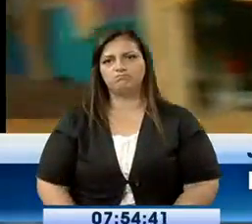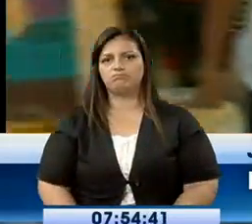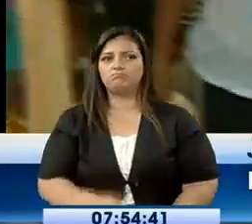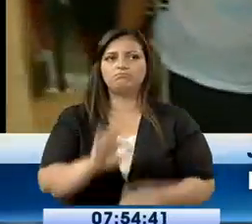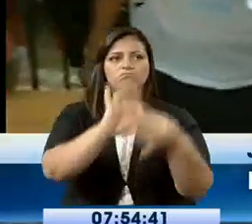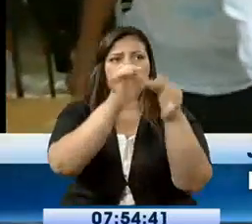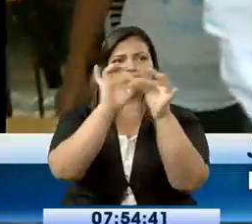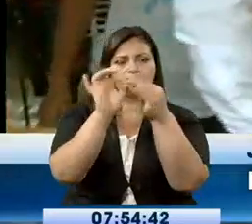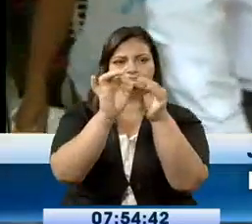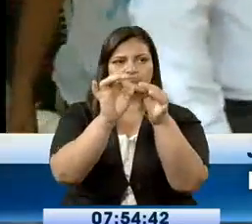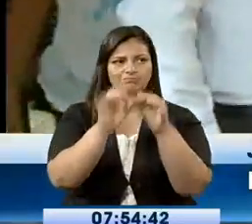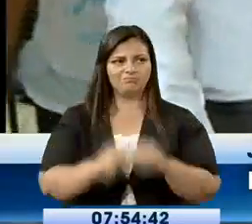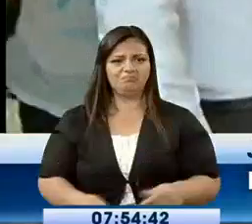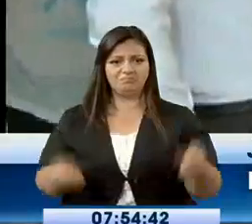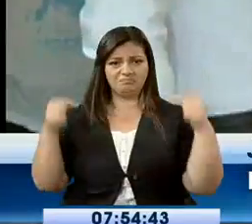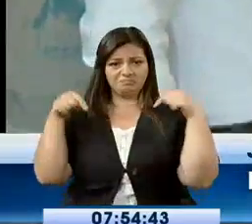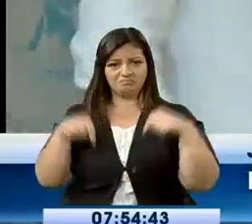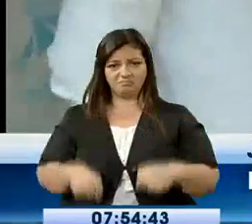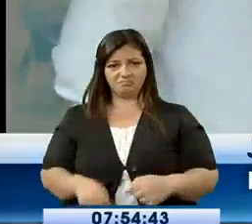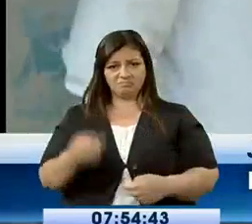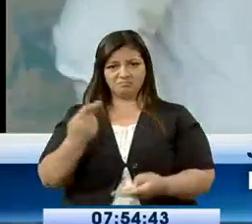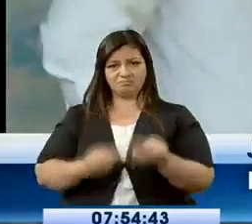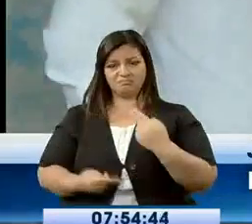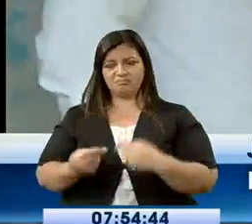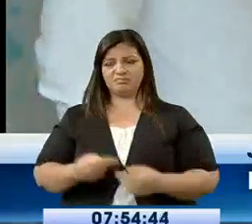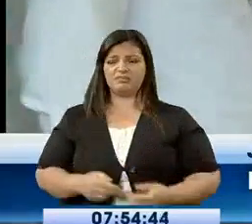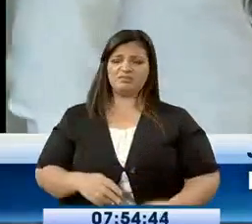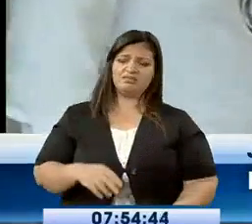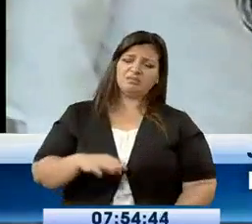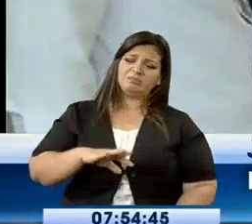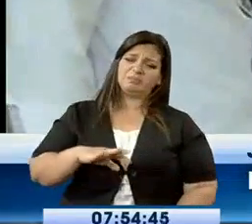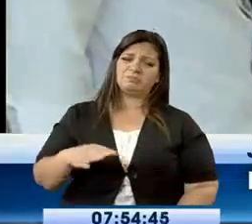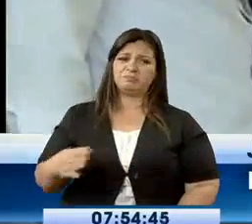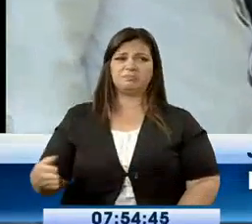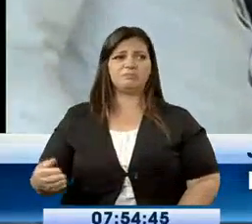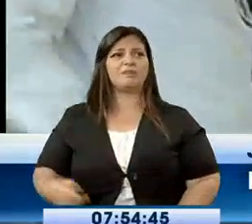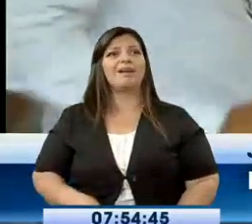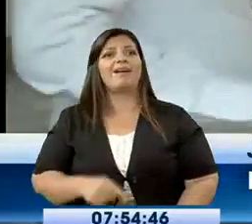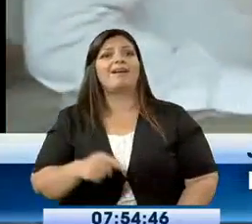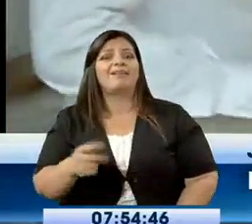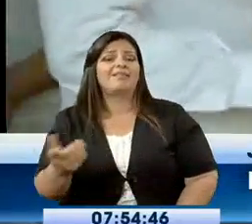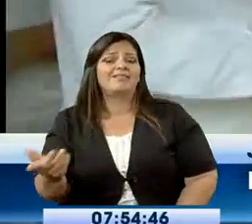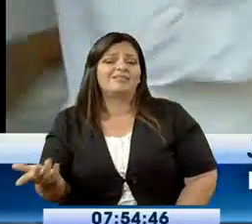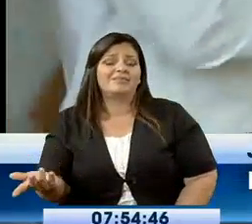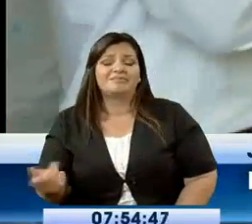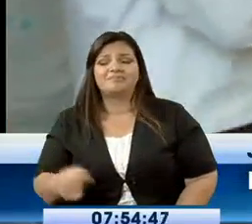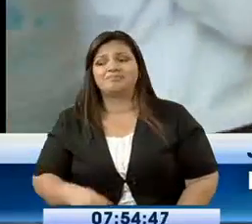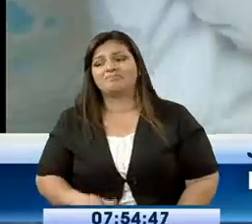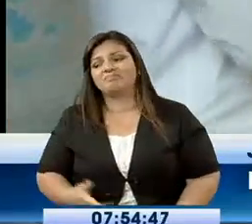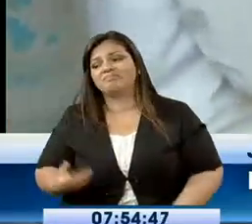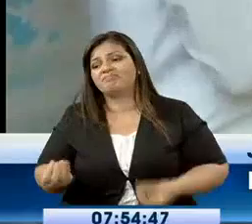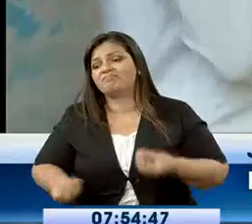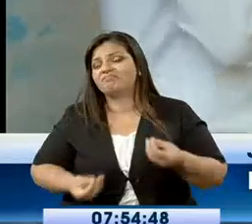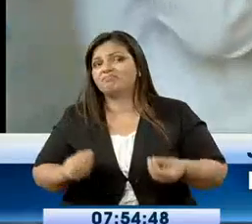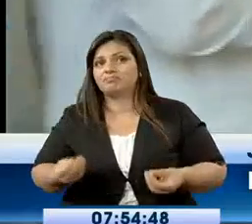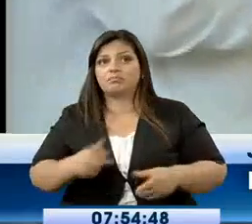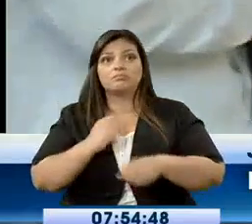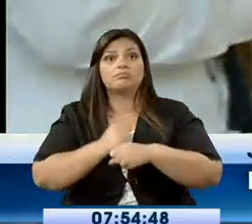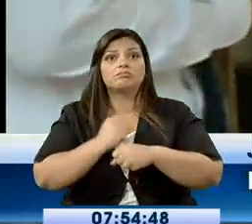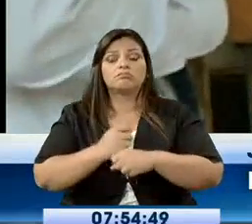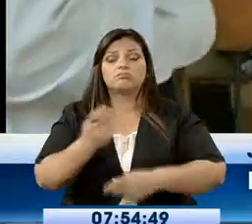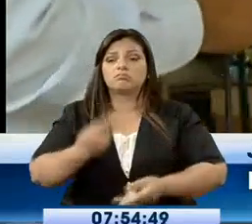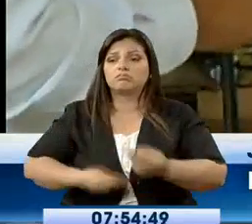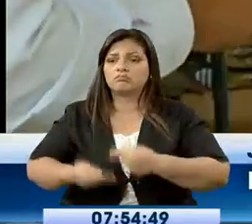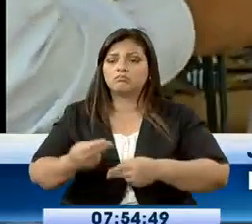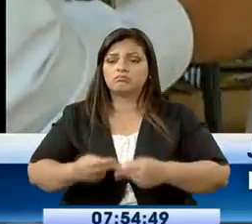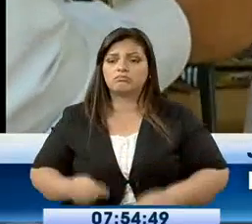como estamos adentro sentados. Un poco incómodo. Un poco incómodo, sí. Que todo sea para el beneficio de ustedes y puedan trabajar más seguros